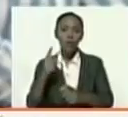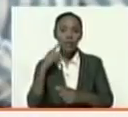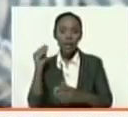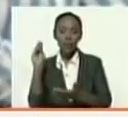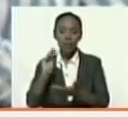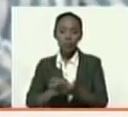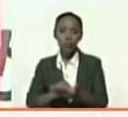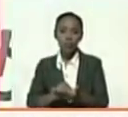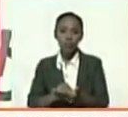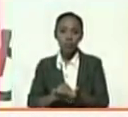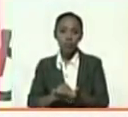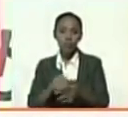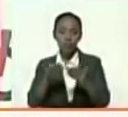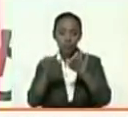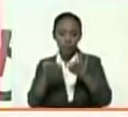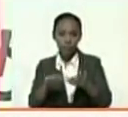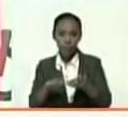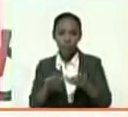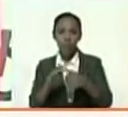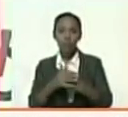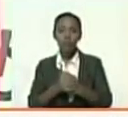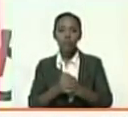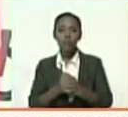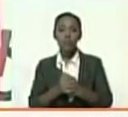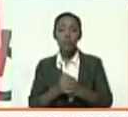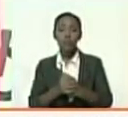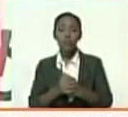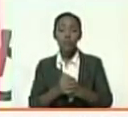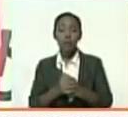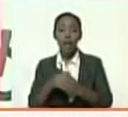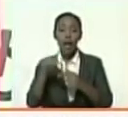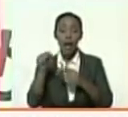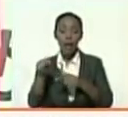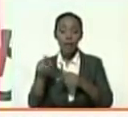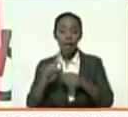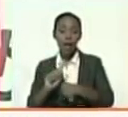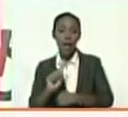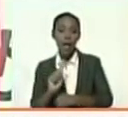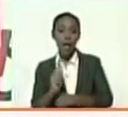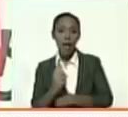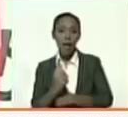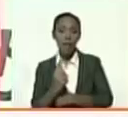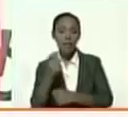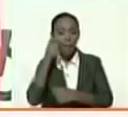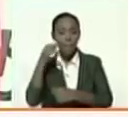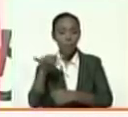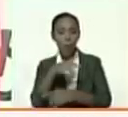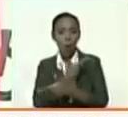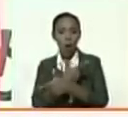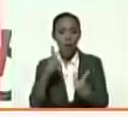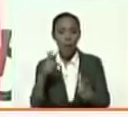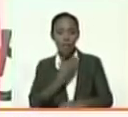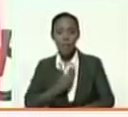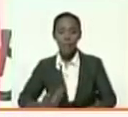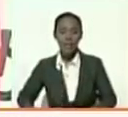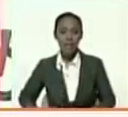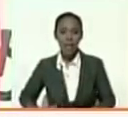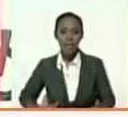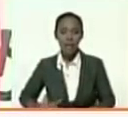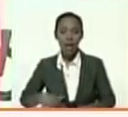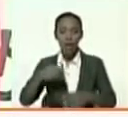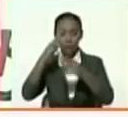posaron sobre este eje de pueblos libres y de presidentes con